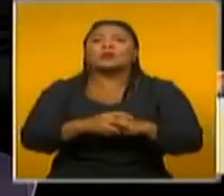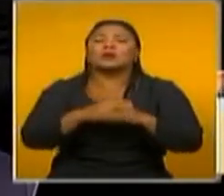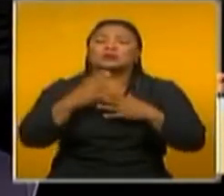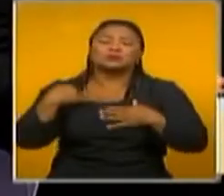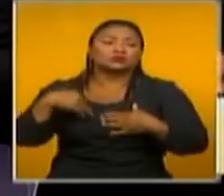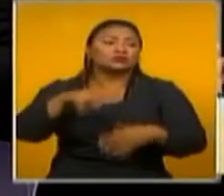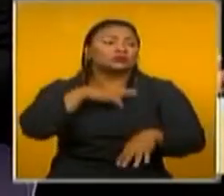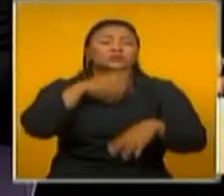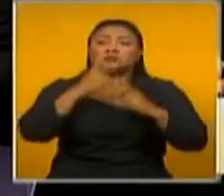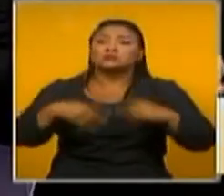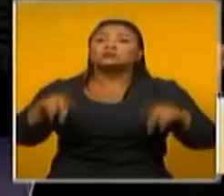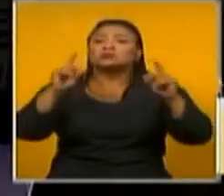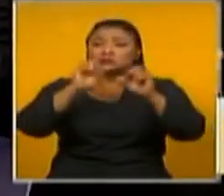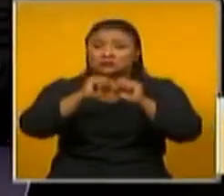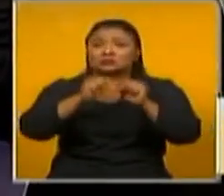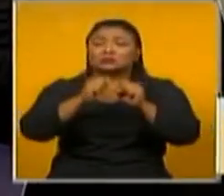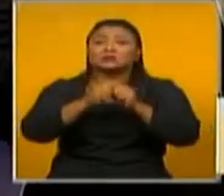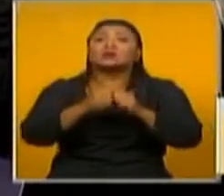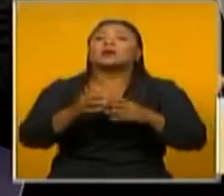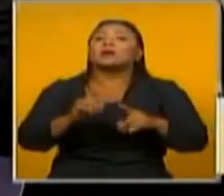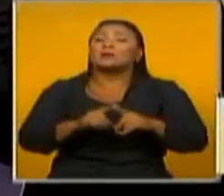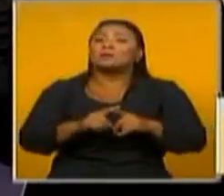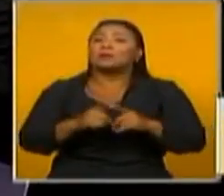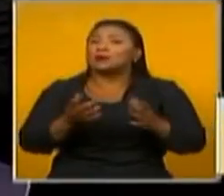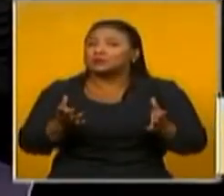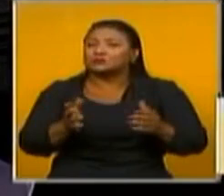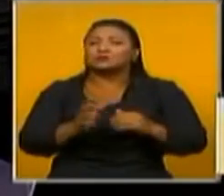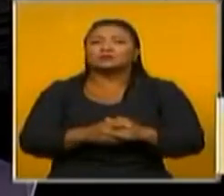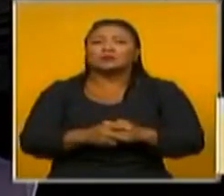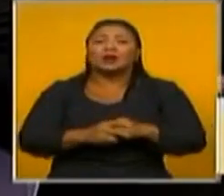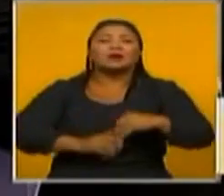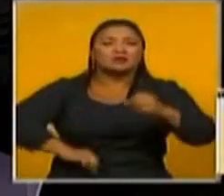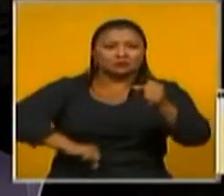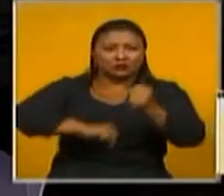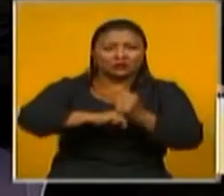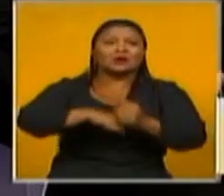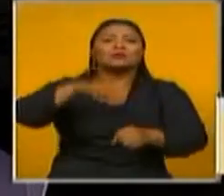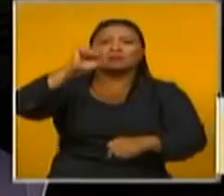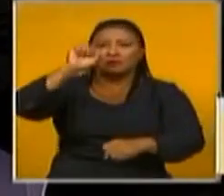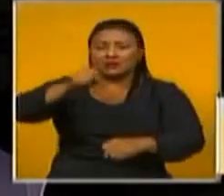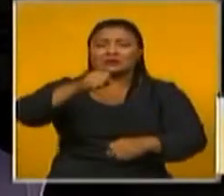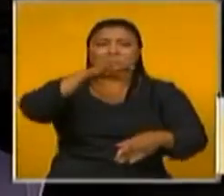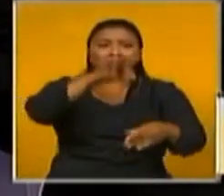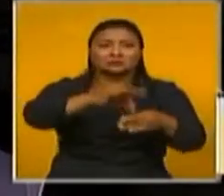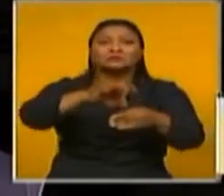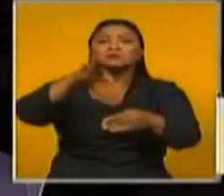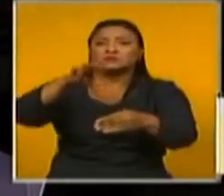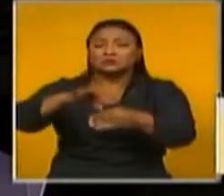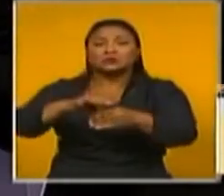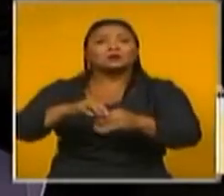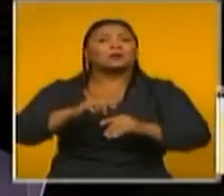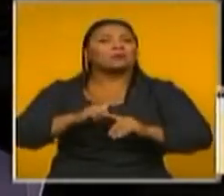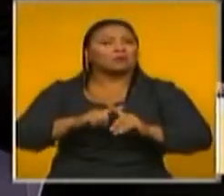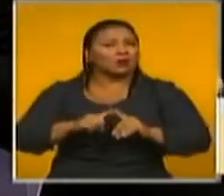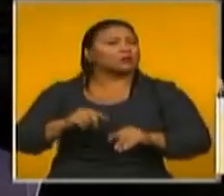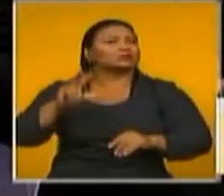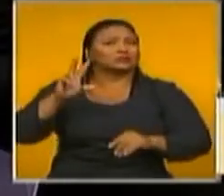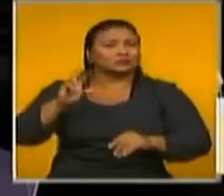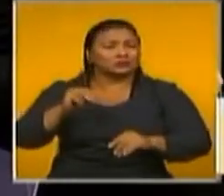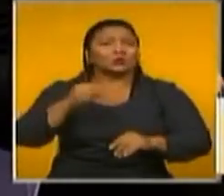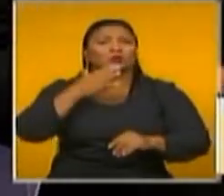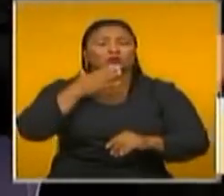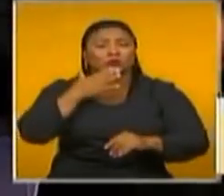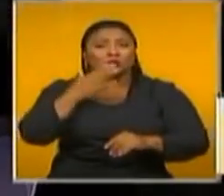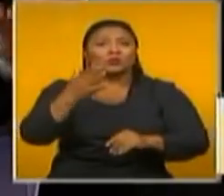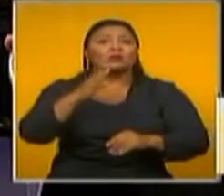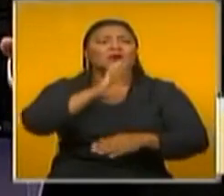valores, pero lo hacemos sin claudicar. Apoyamos el sí en la consulta, pero no dejaremos de dar